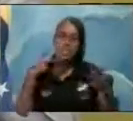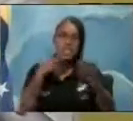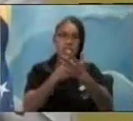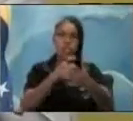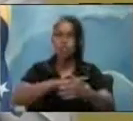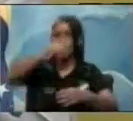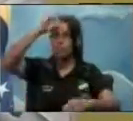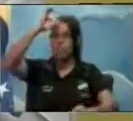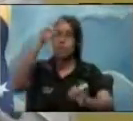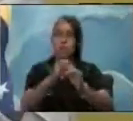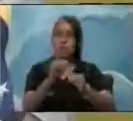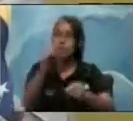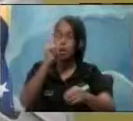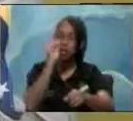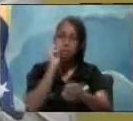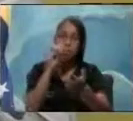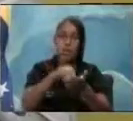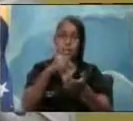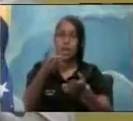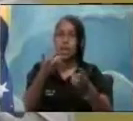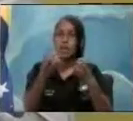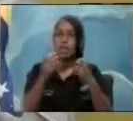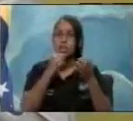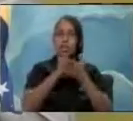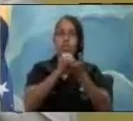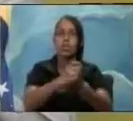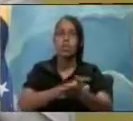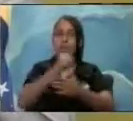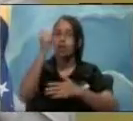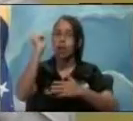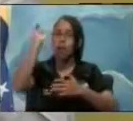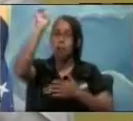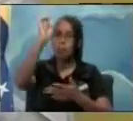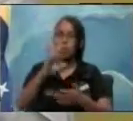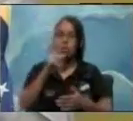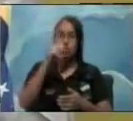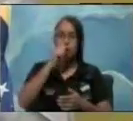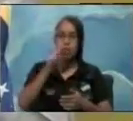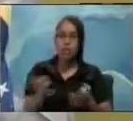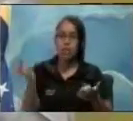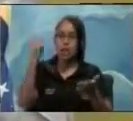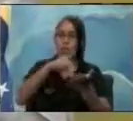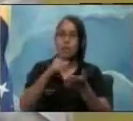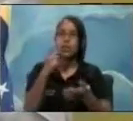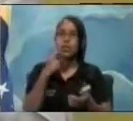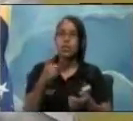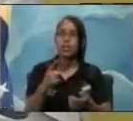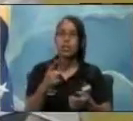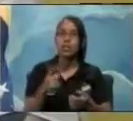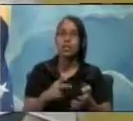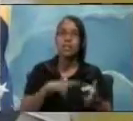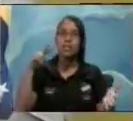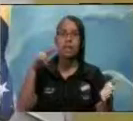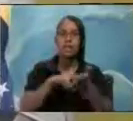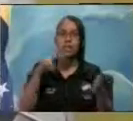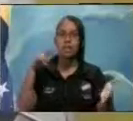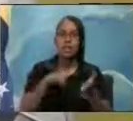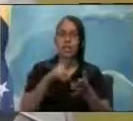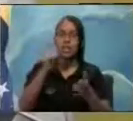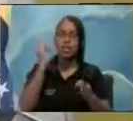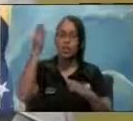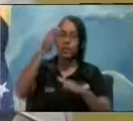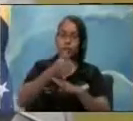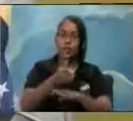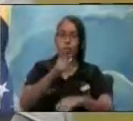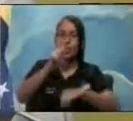fe, una vez que recibió esa ayuda de los apóstoles, ese hombre se levantó y dice, se levantó saltando y entró en